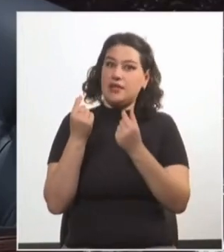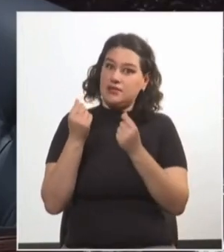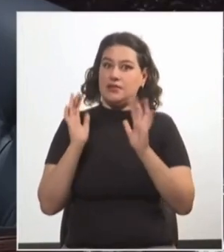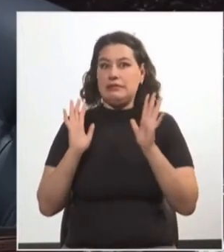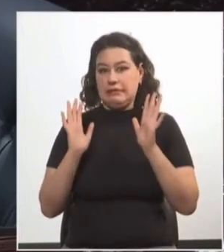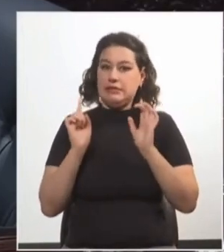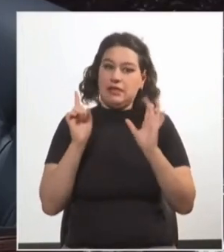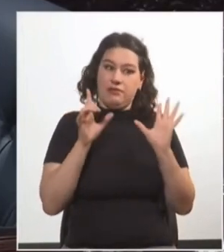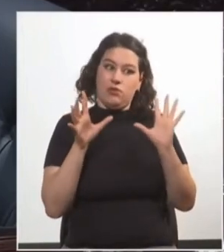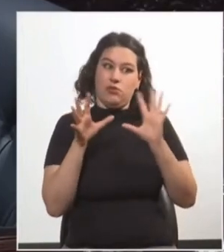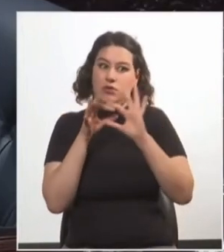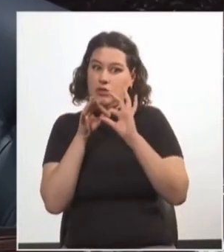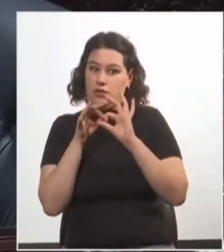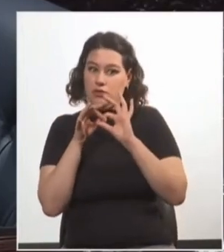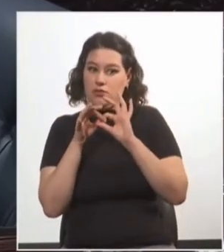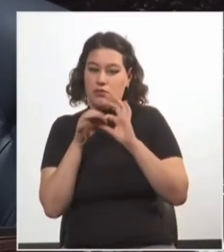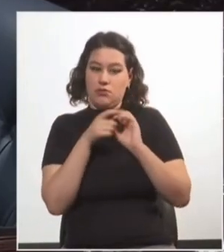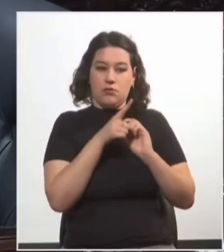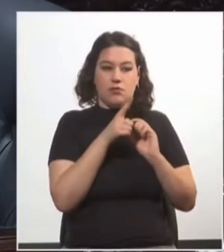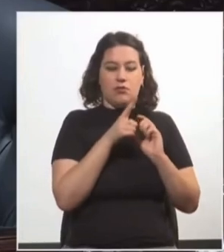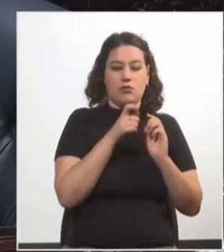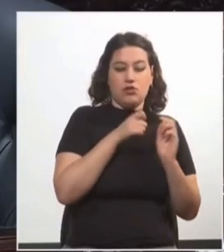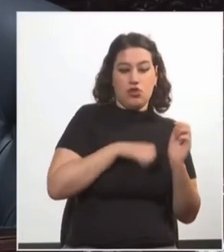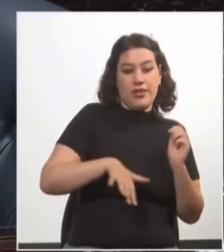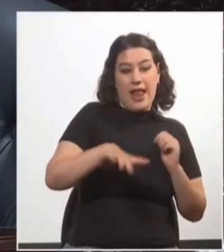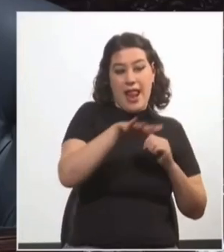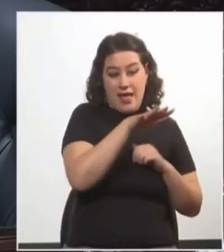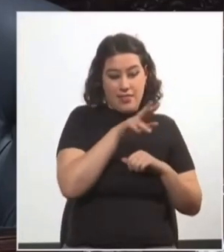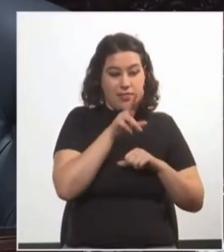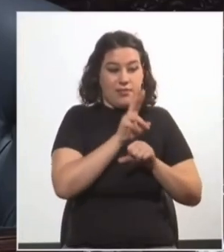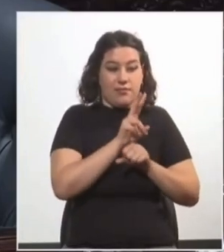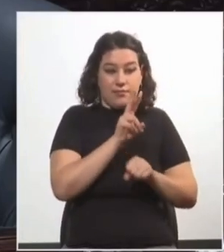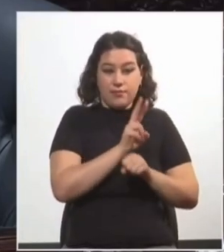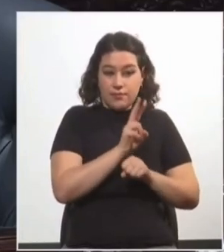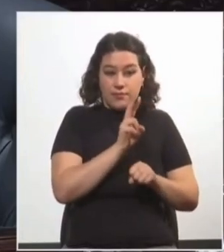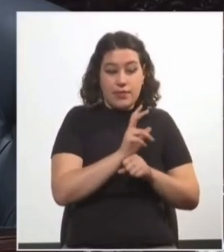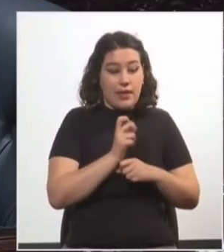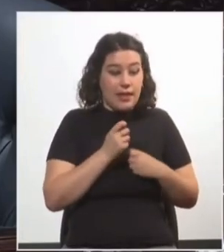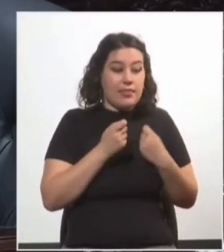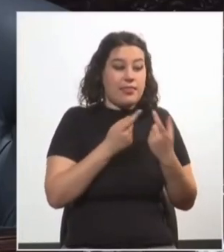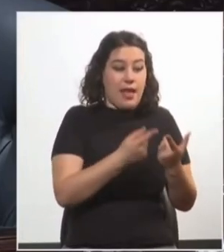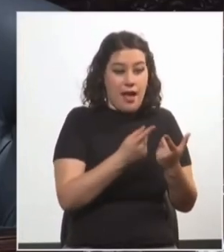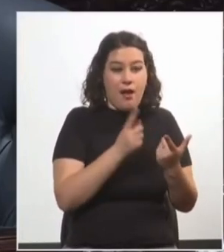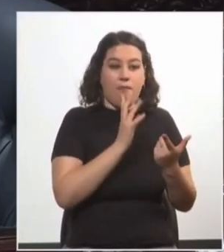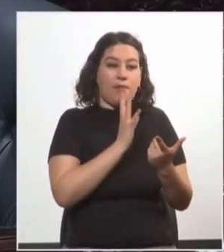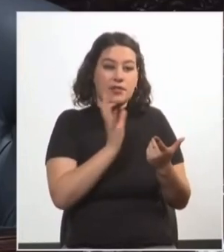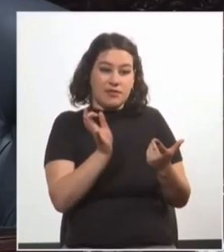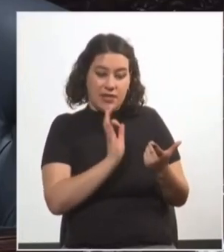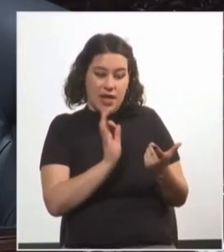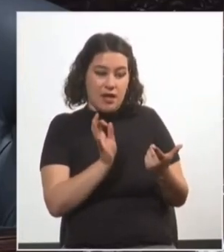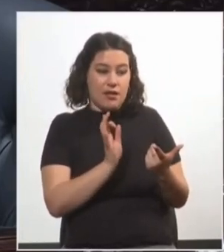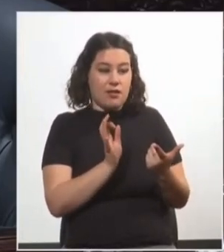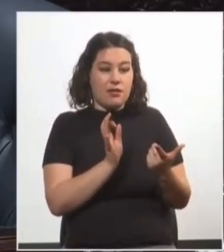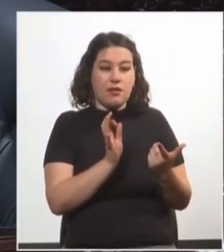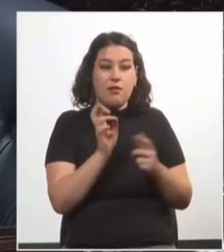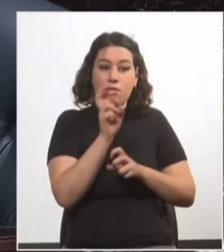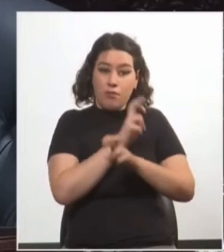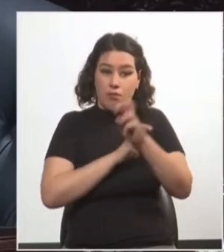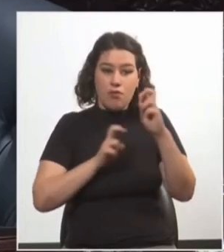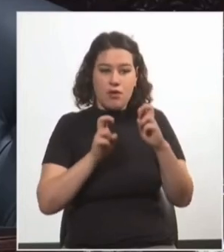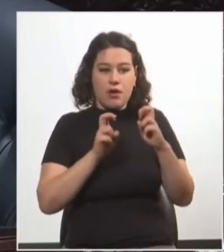ir acompañada de la sustentabilidad social, de proteger las coberturas, de apuntar a erradicar